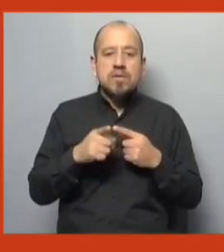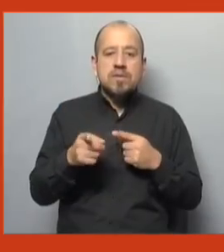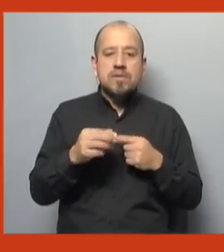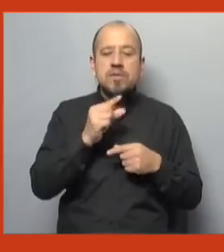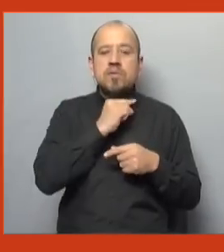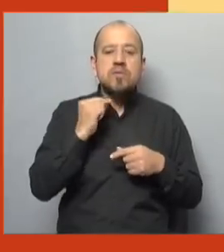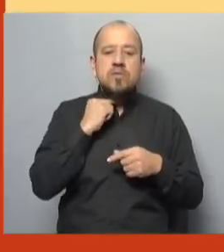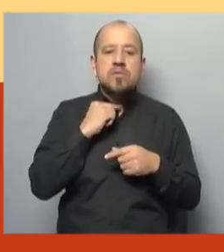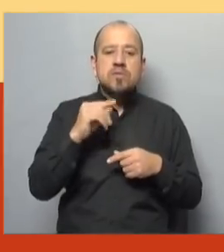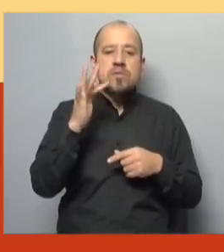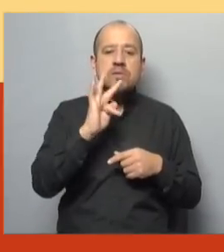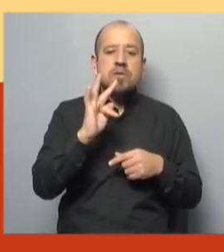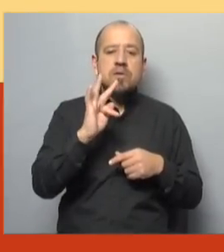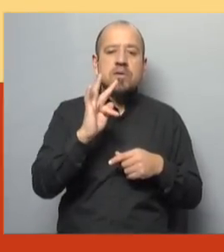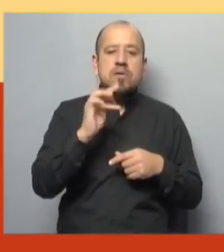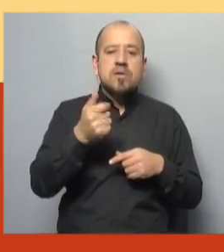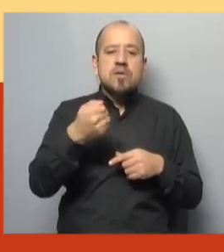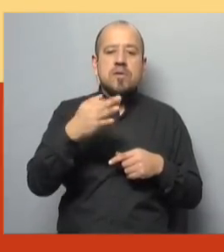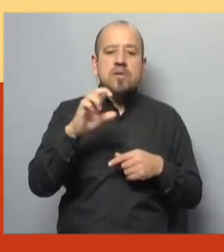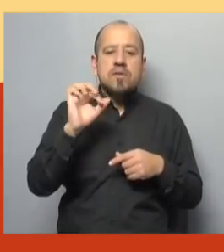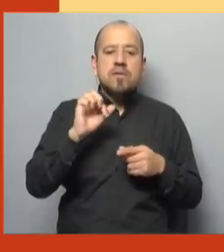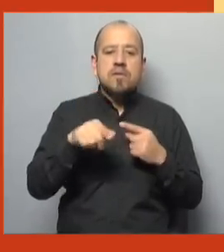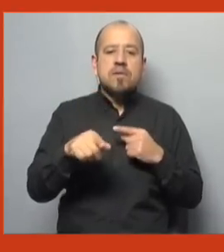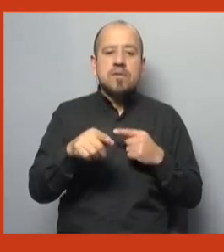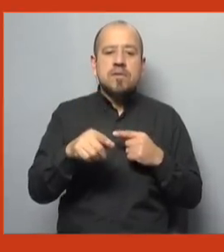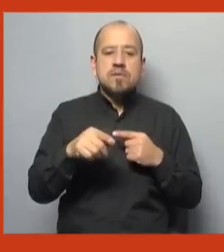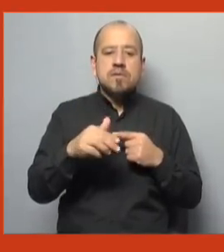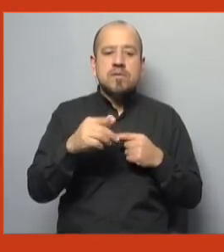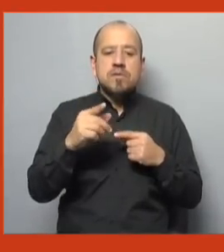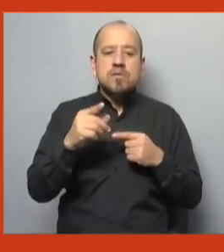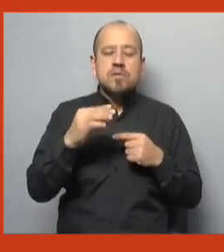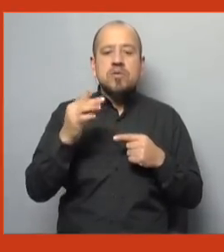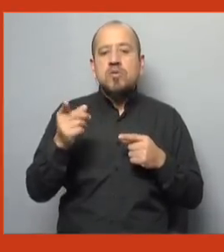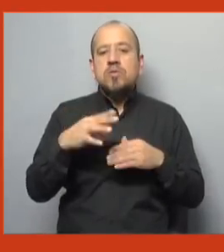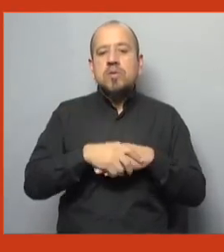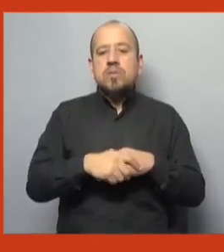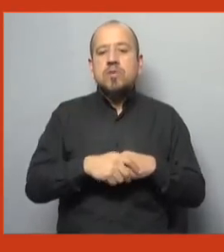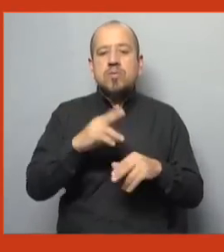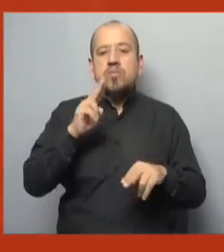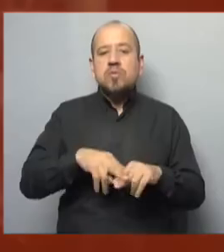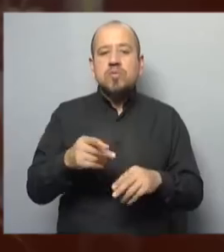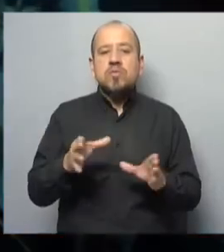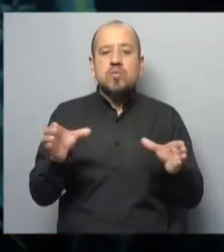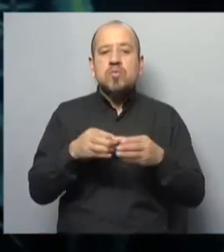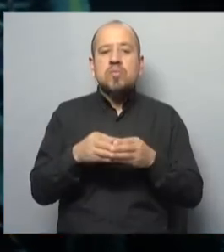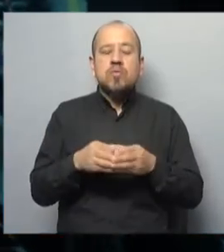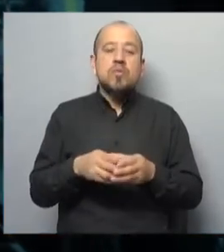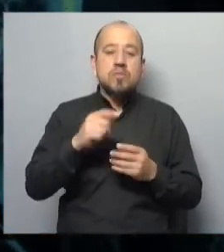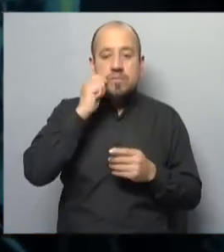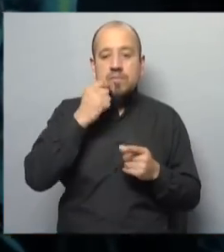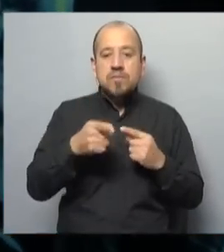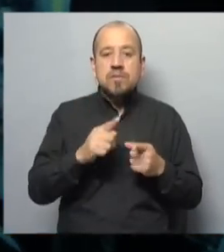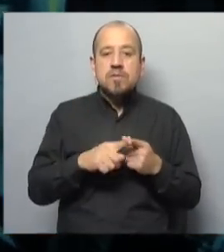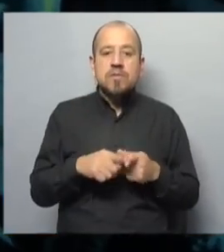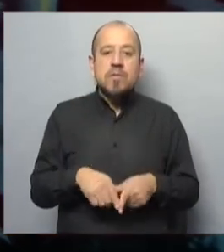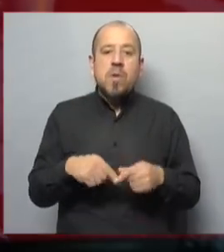cura es daña el favor en un amigo que la mentalmente falleció un accidente de tránsito hace muchos años grupo muy lindo de este que bueno